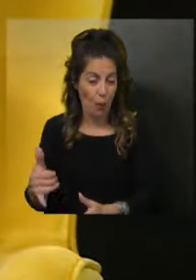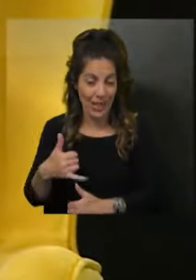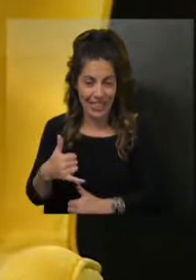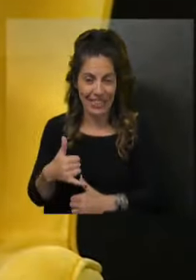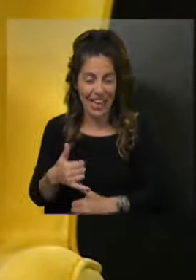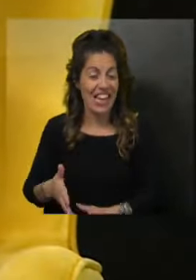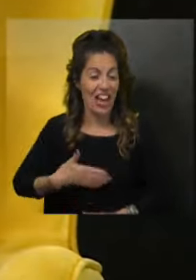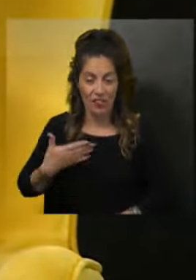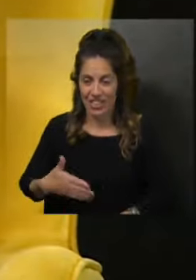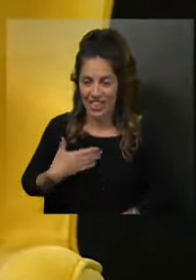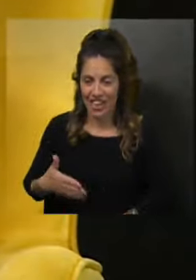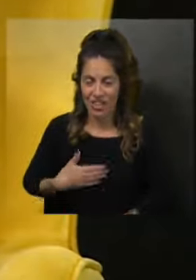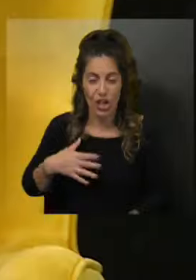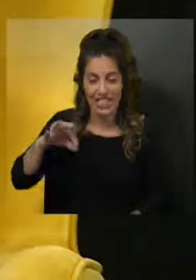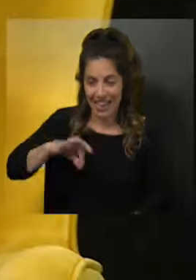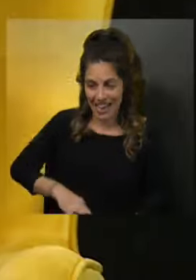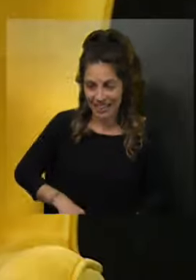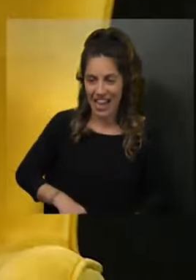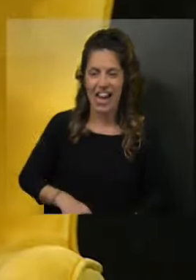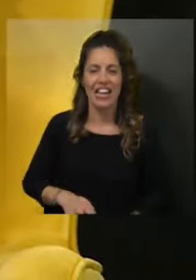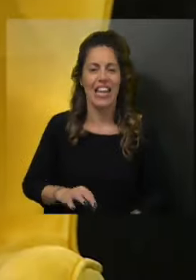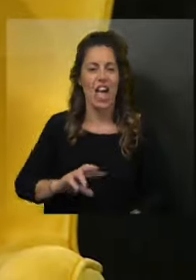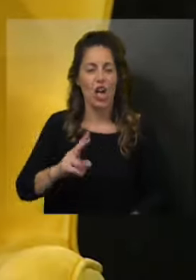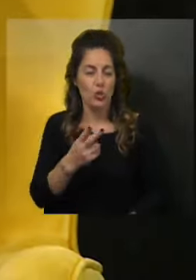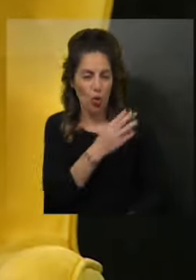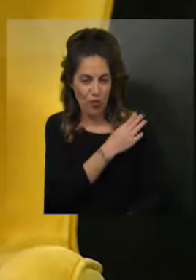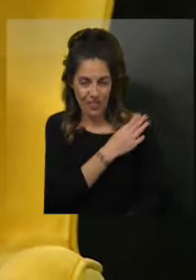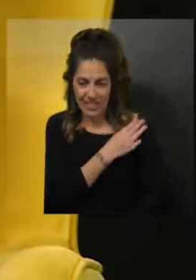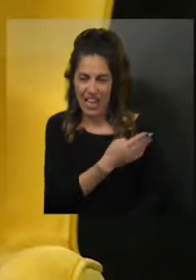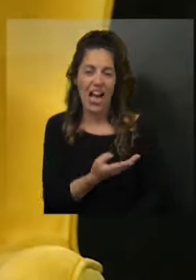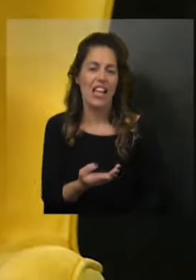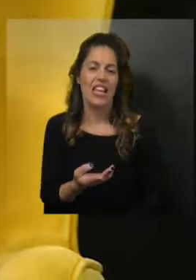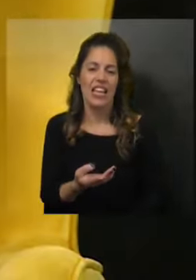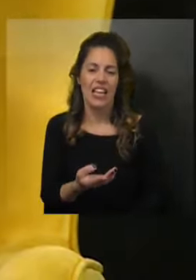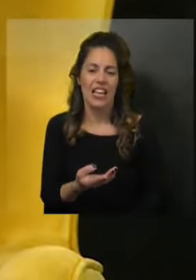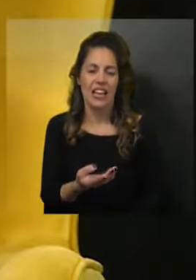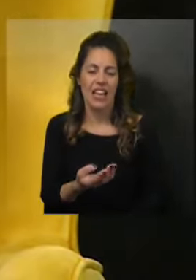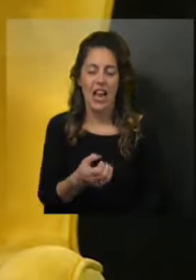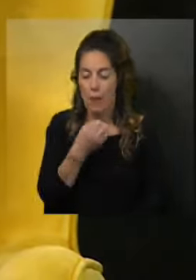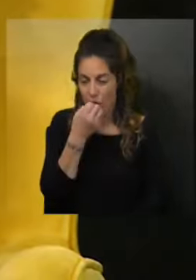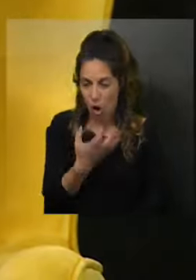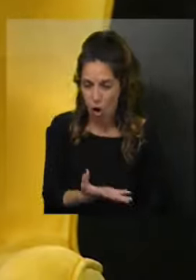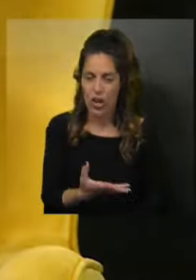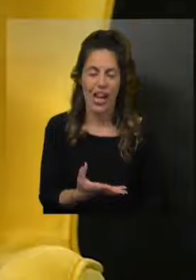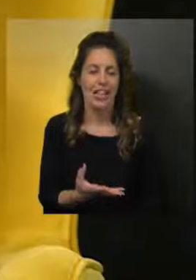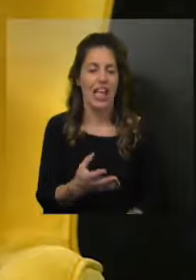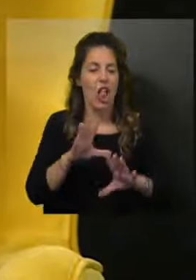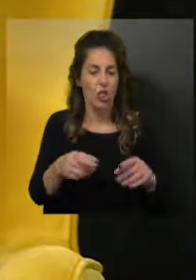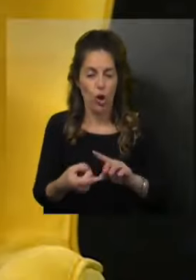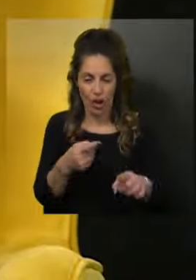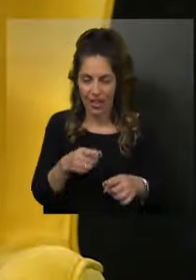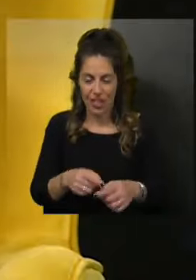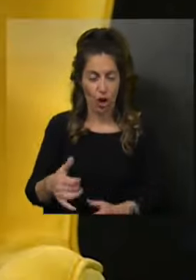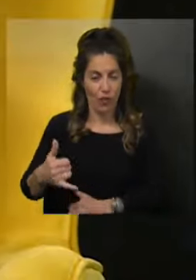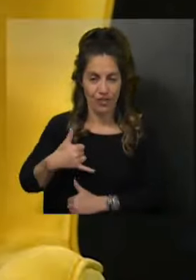las reivindicaciones salariales de los suboficiales Eh bueno las mejoras en todo lo que tiene que ver con las